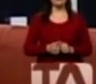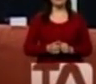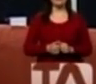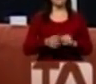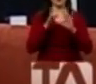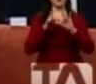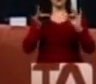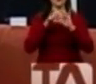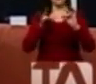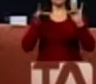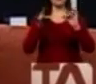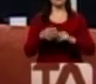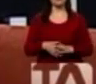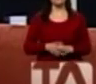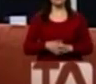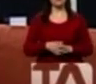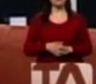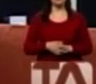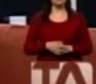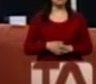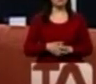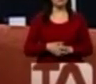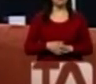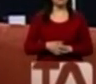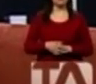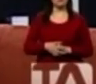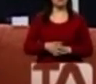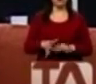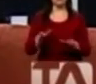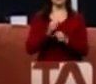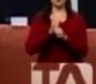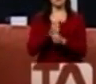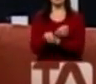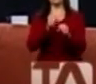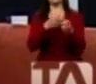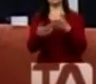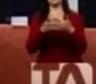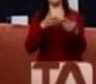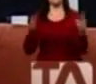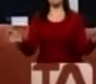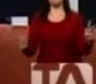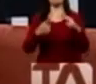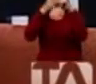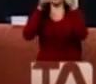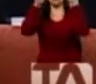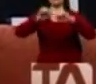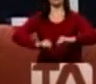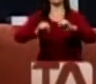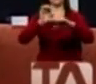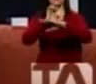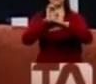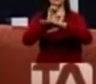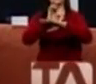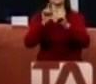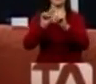nuestro documental, que es niega lo imposible y abraza lo extraordinario. Sin duda hoy lo extraordinario es estar aquí en Ecuador, a